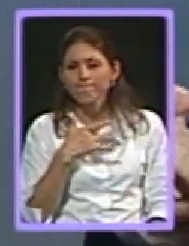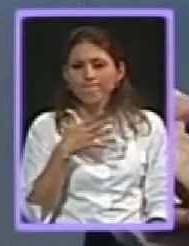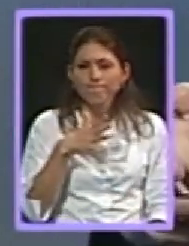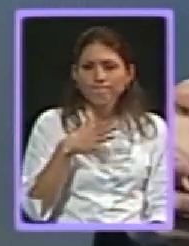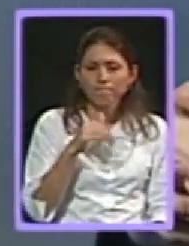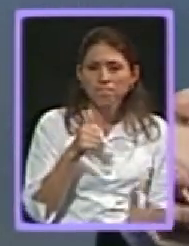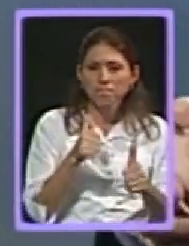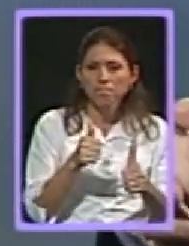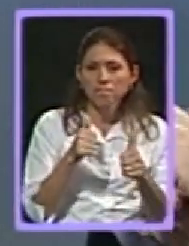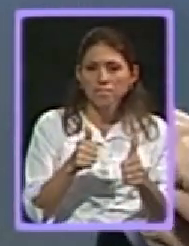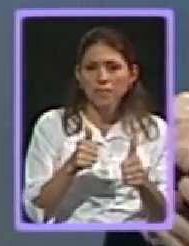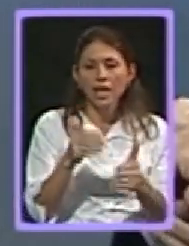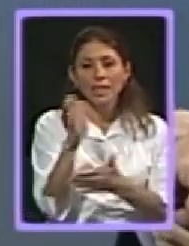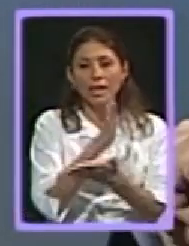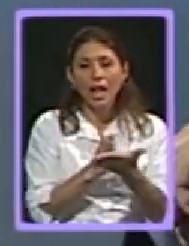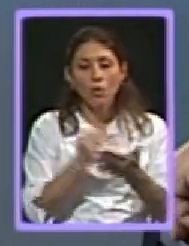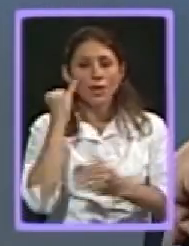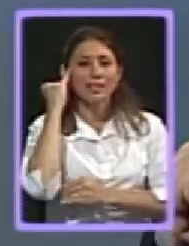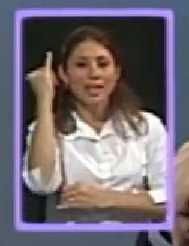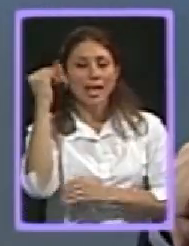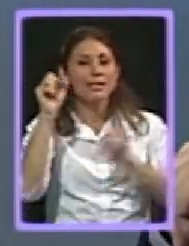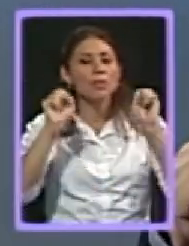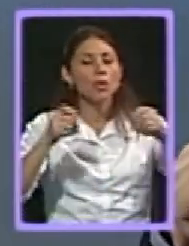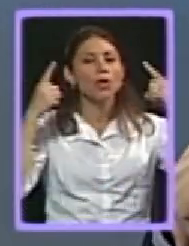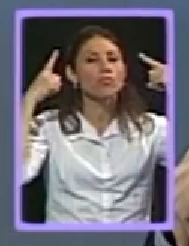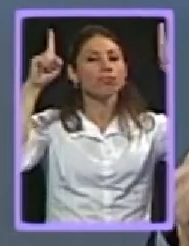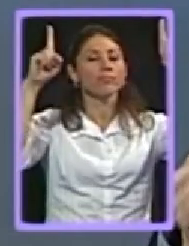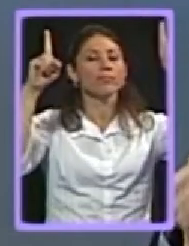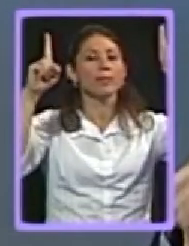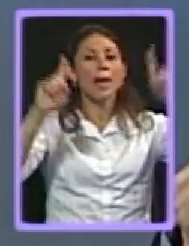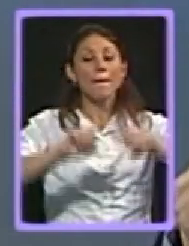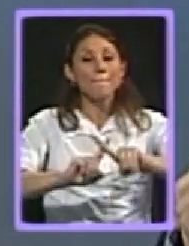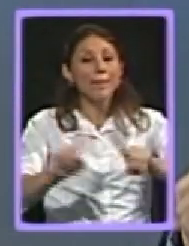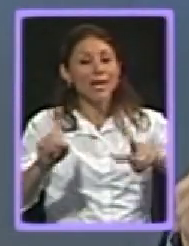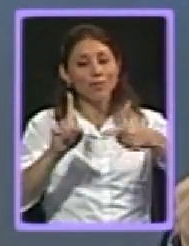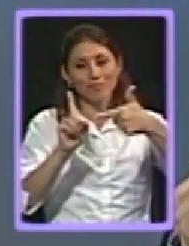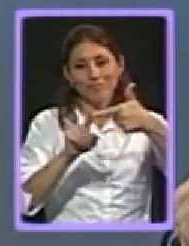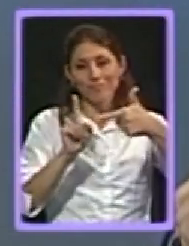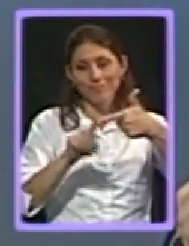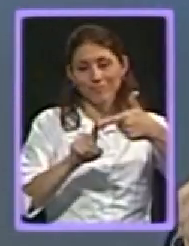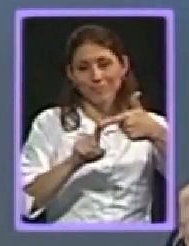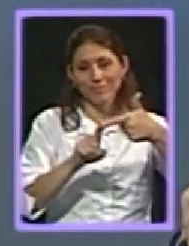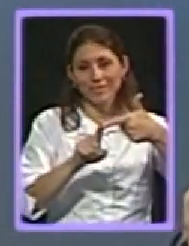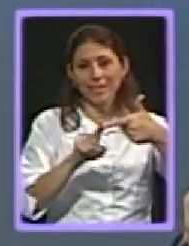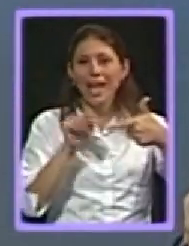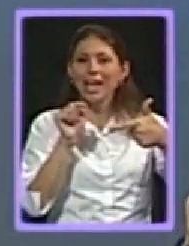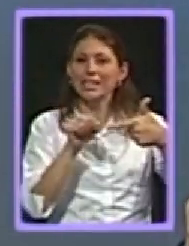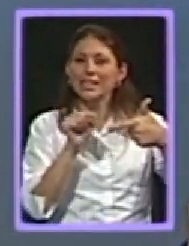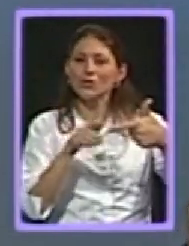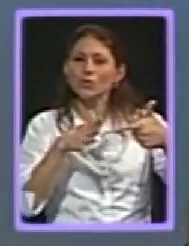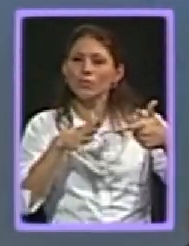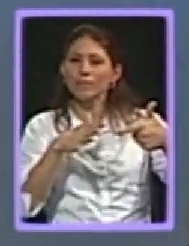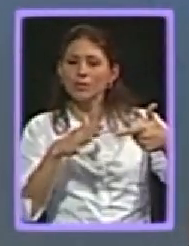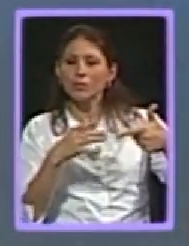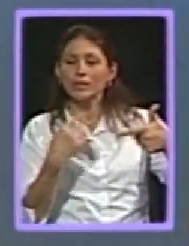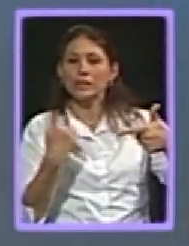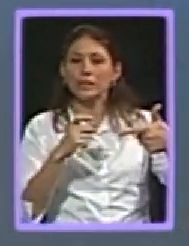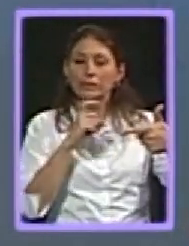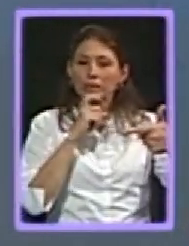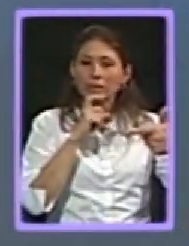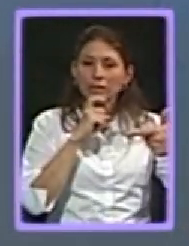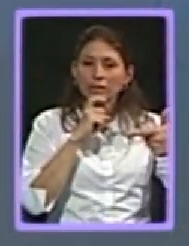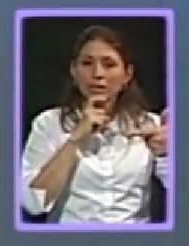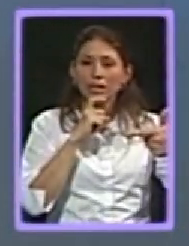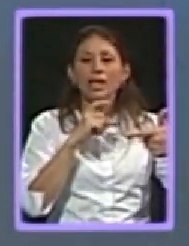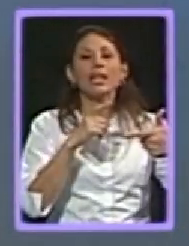que algunas de las ideas se lograron concretar, pero está el sabor un poquito amargo que queda todavía, y es que